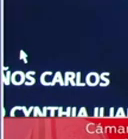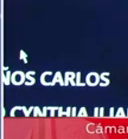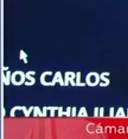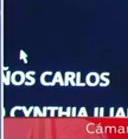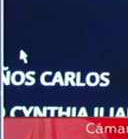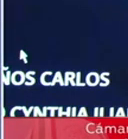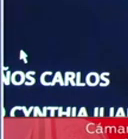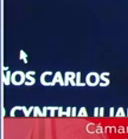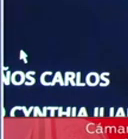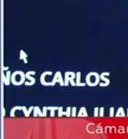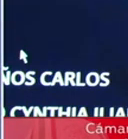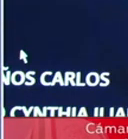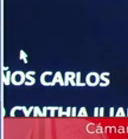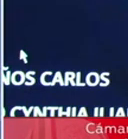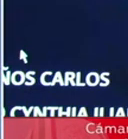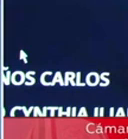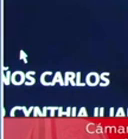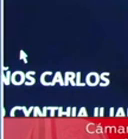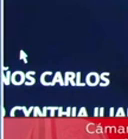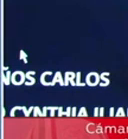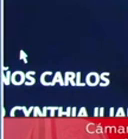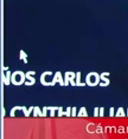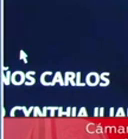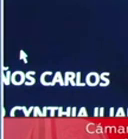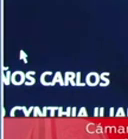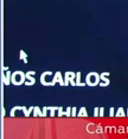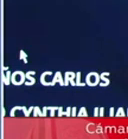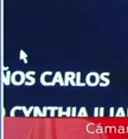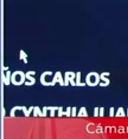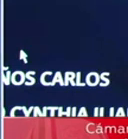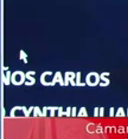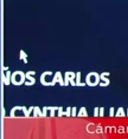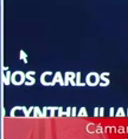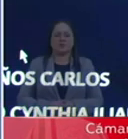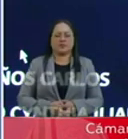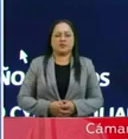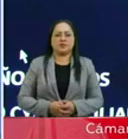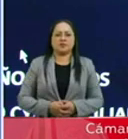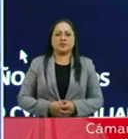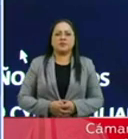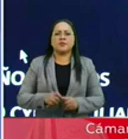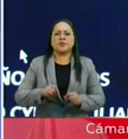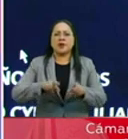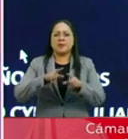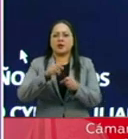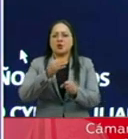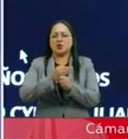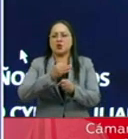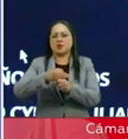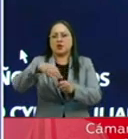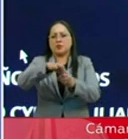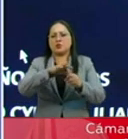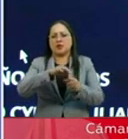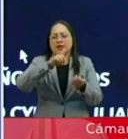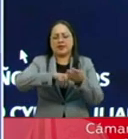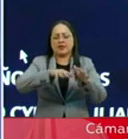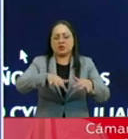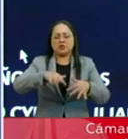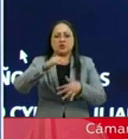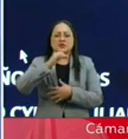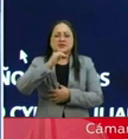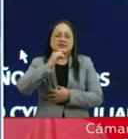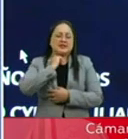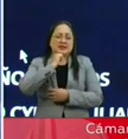creas que encabezaron la indignación pero también podríamos decirlo así con la crisis de salud en México por ejemplo la crisis de